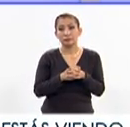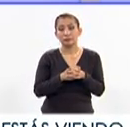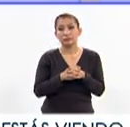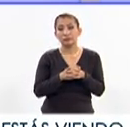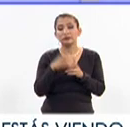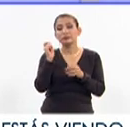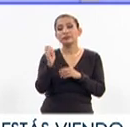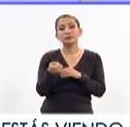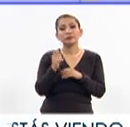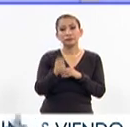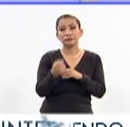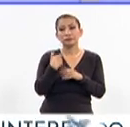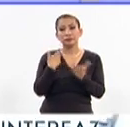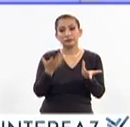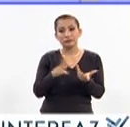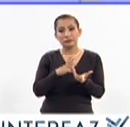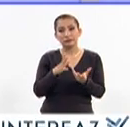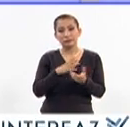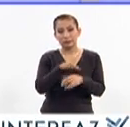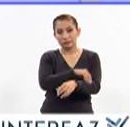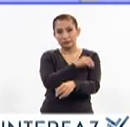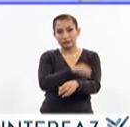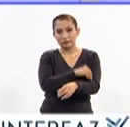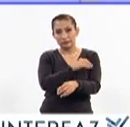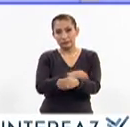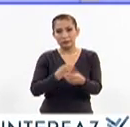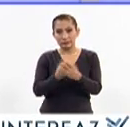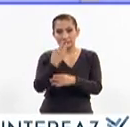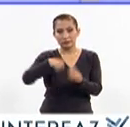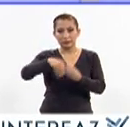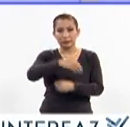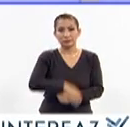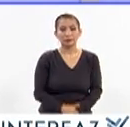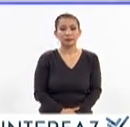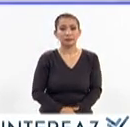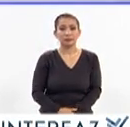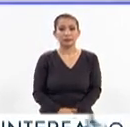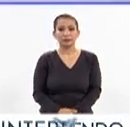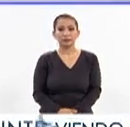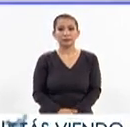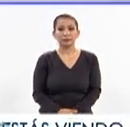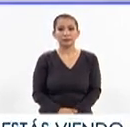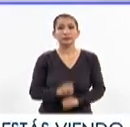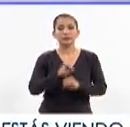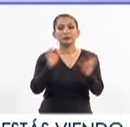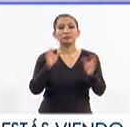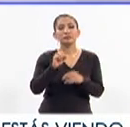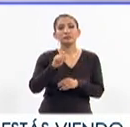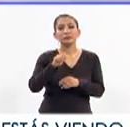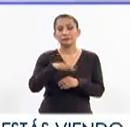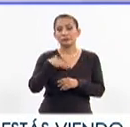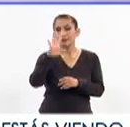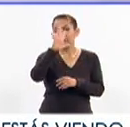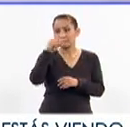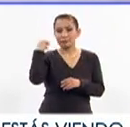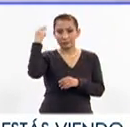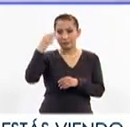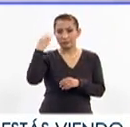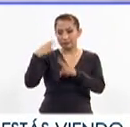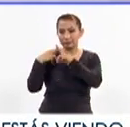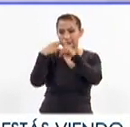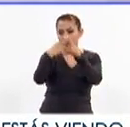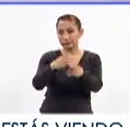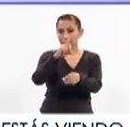el significado de la apuesta a las energías renovables. Así es, Omar, y es que cada 5 de marzo